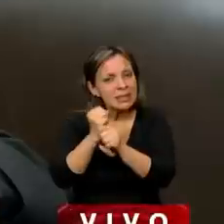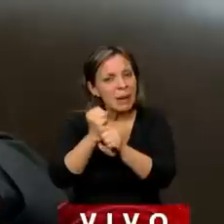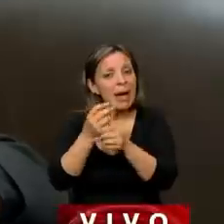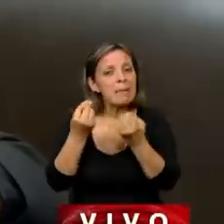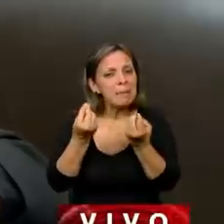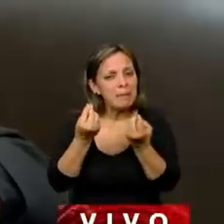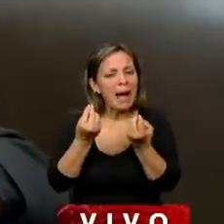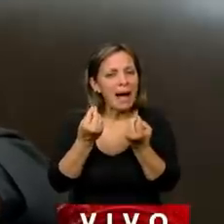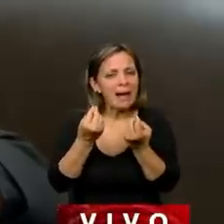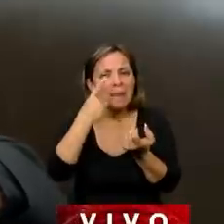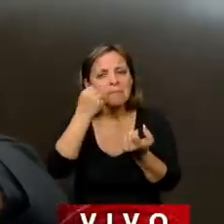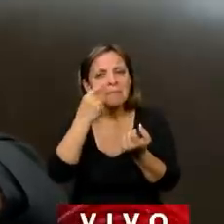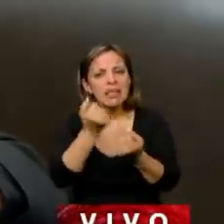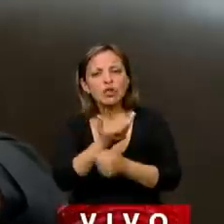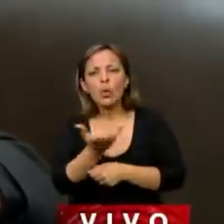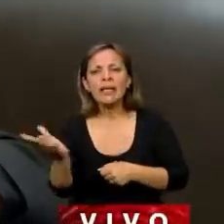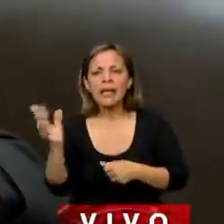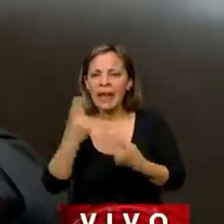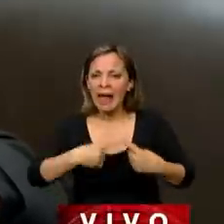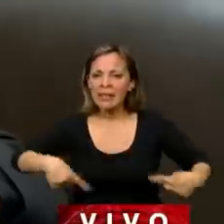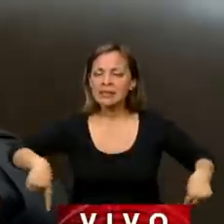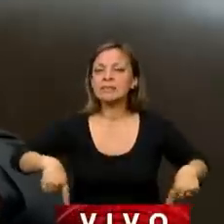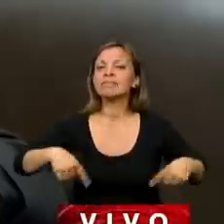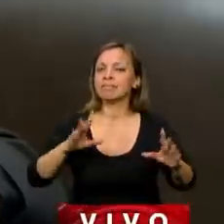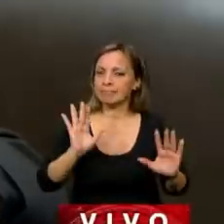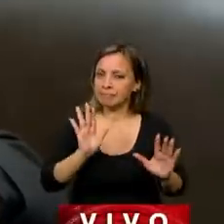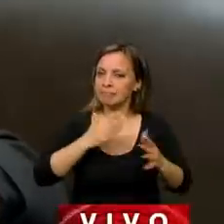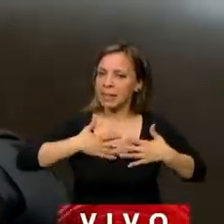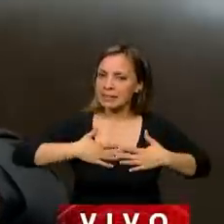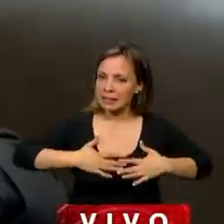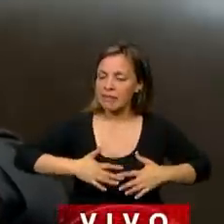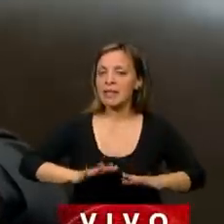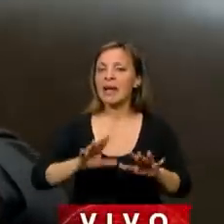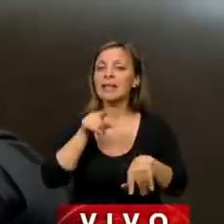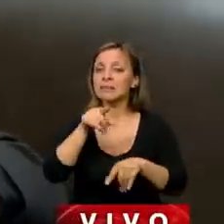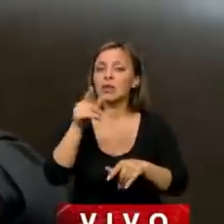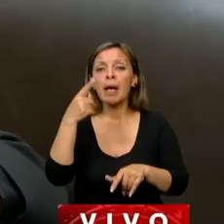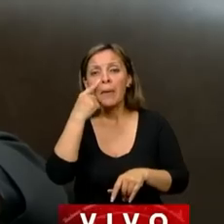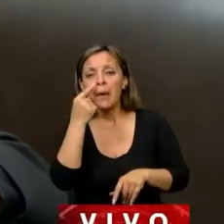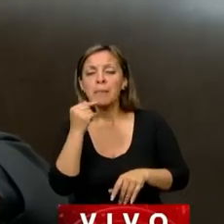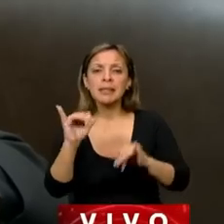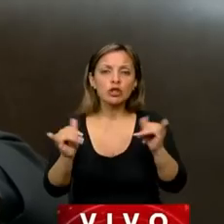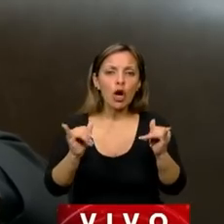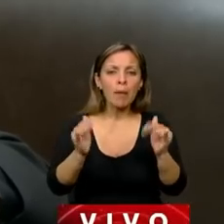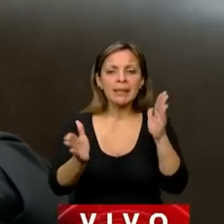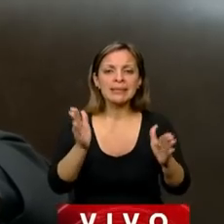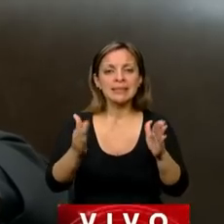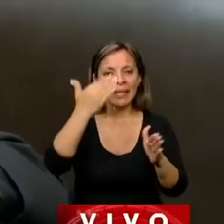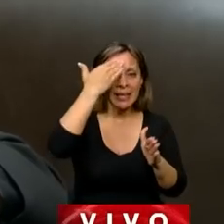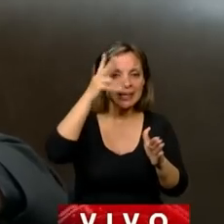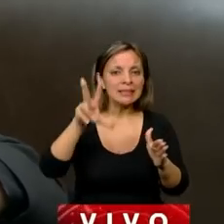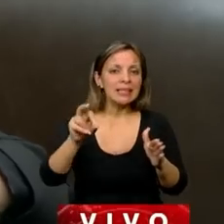pacíficas. Y me parece que eso es el pivot donde hay que poder hablar. Son varones jóvenes que tienen entre 15 y 30